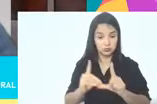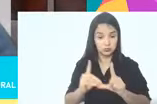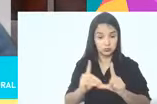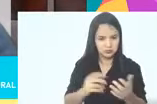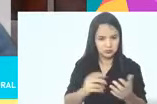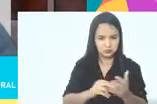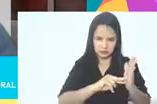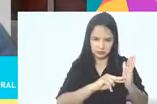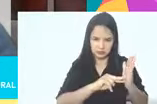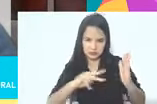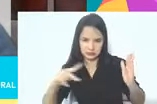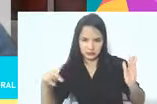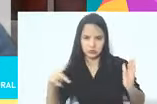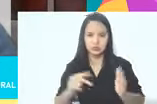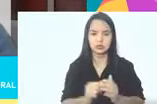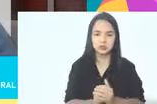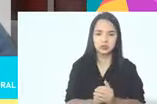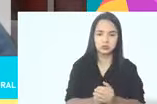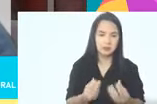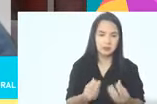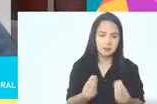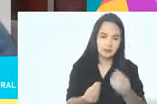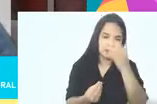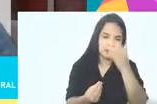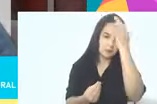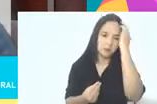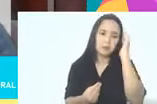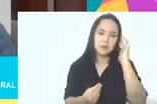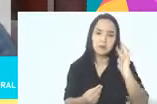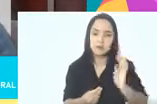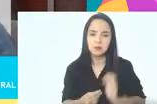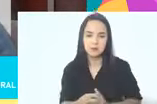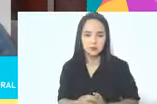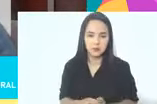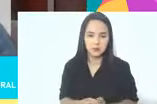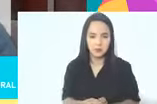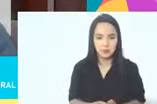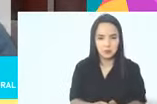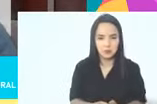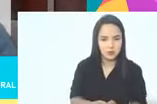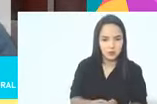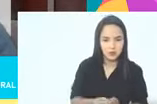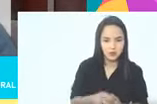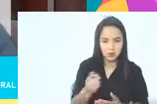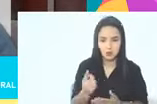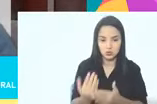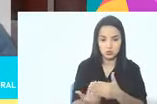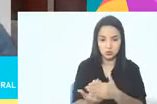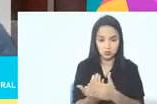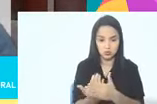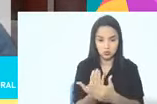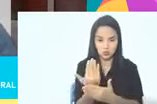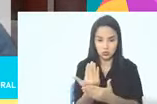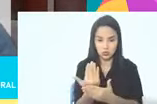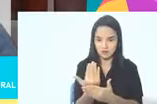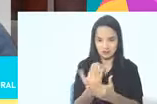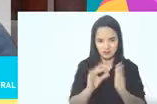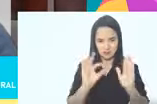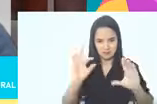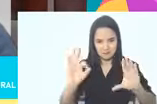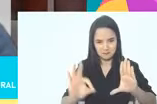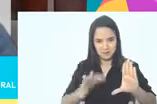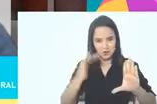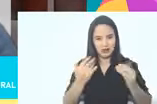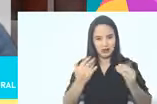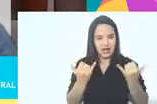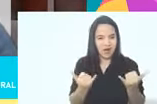se tiene del sector cultural como un sistema y que se empieza a gestionar desde allí, mancomunadamente para la generación de